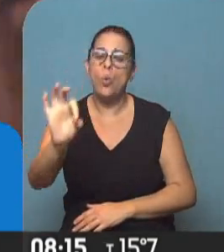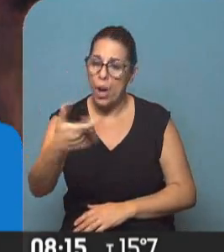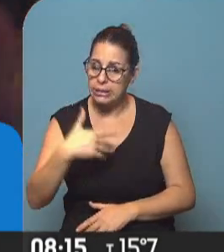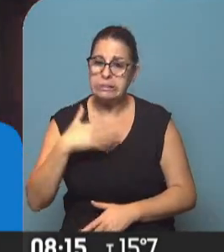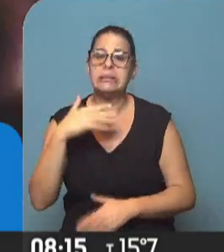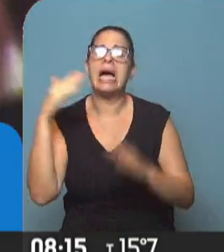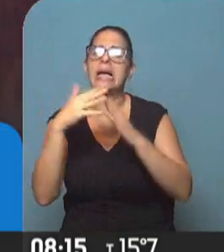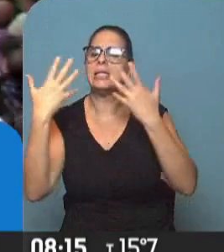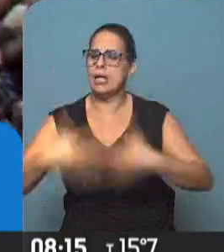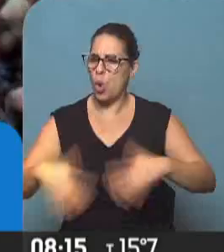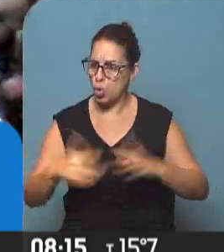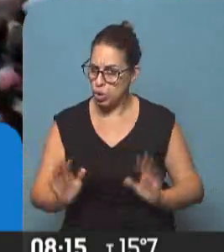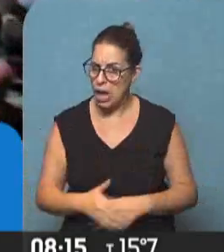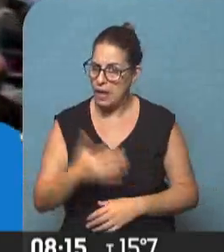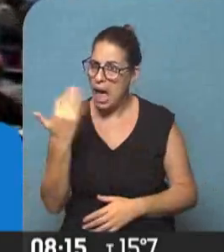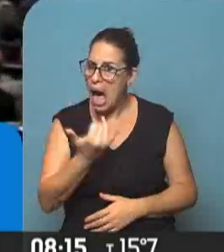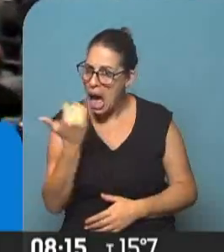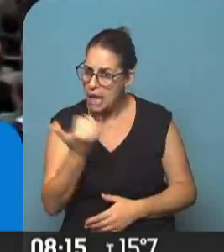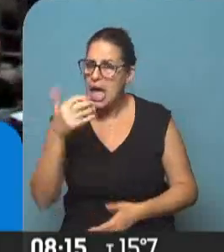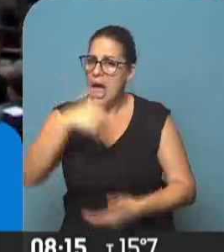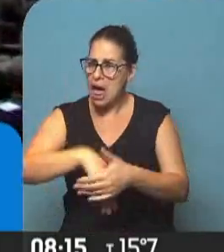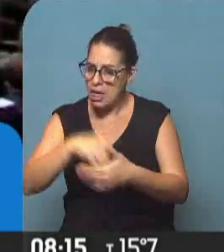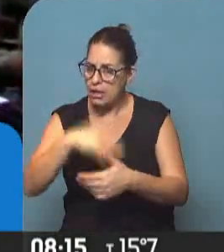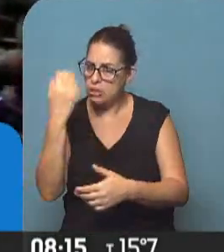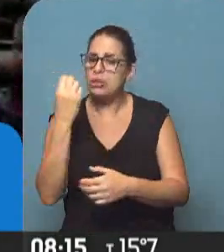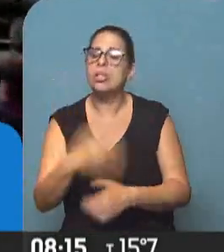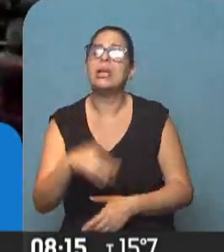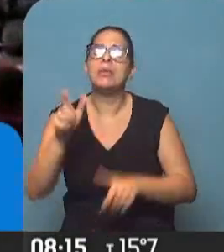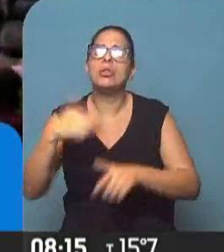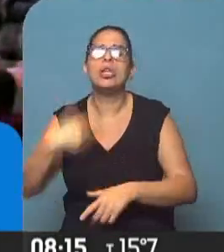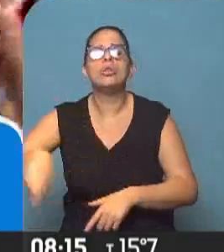una casa rosada, ahí están los que tienen que ir a buscar.